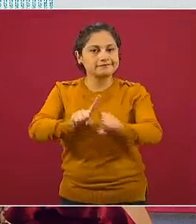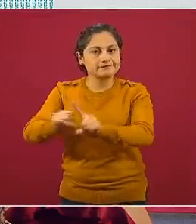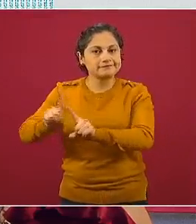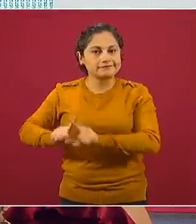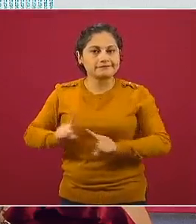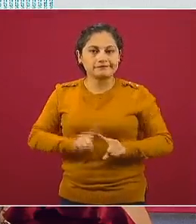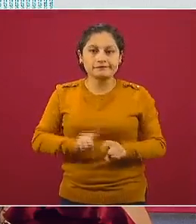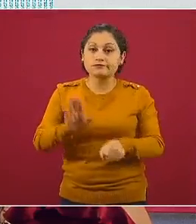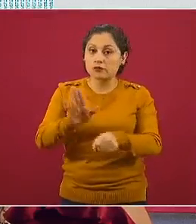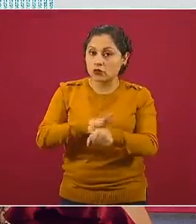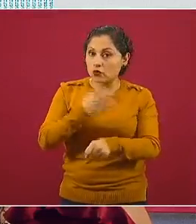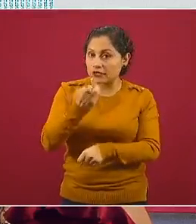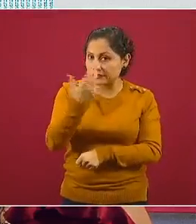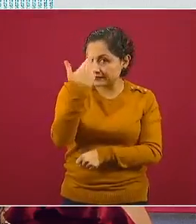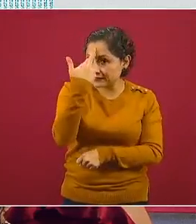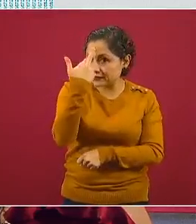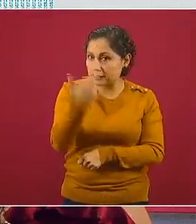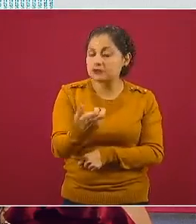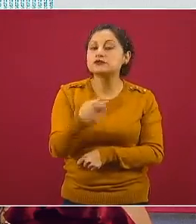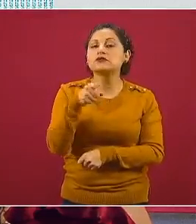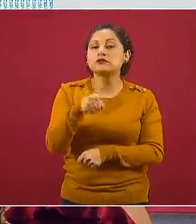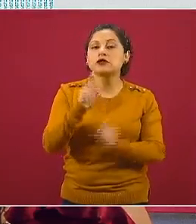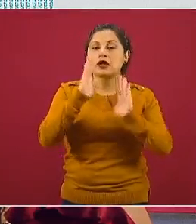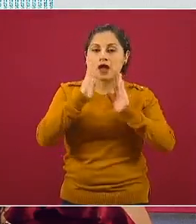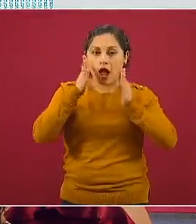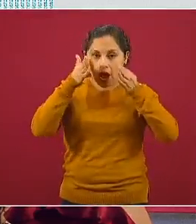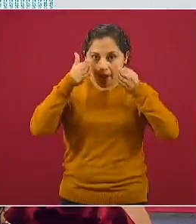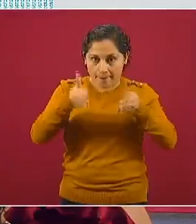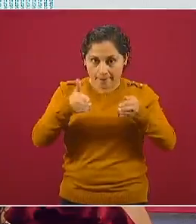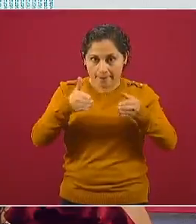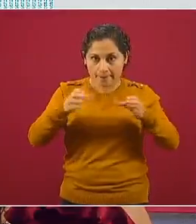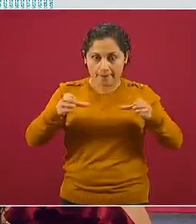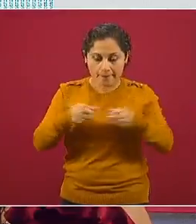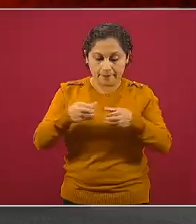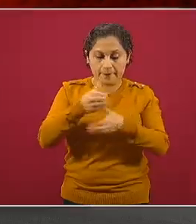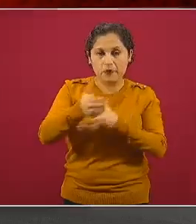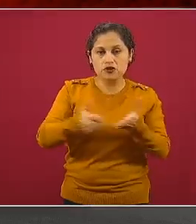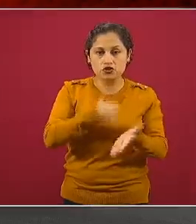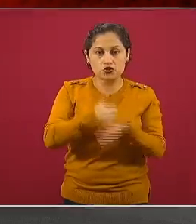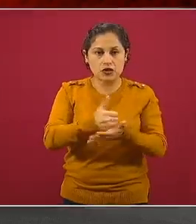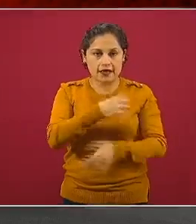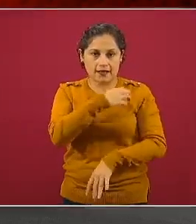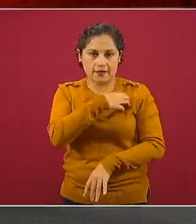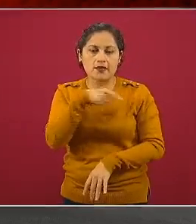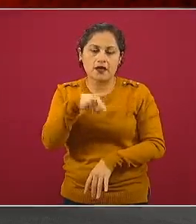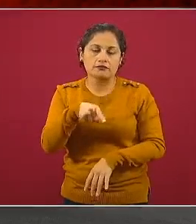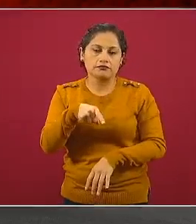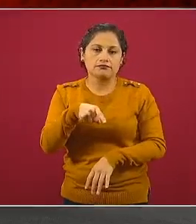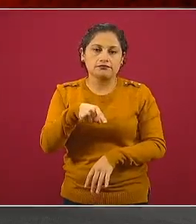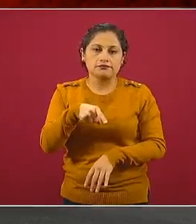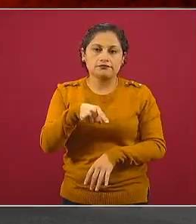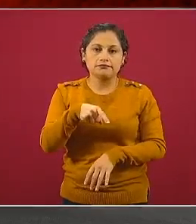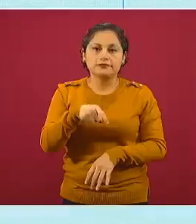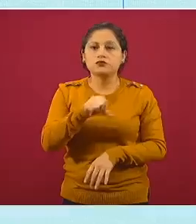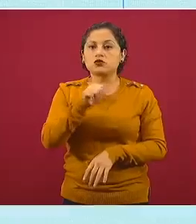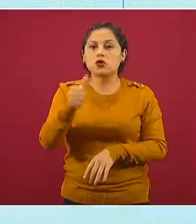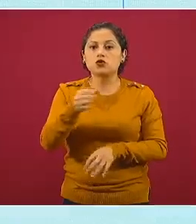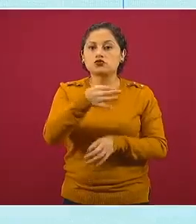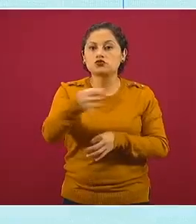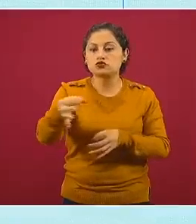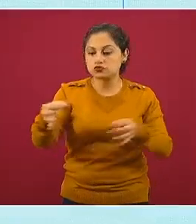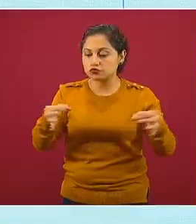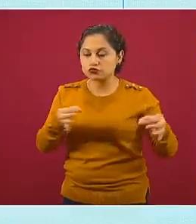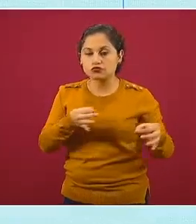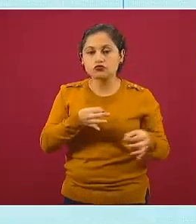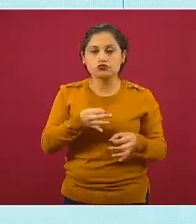se concentren la atención hospitalaria en la ciudad capital y en otras pocas ciudades,